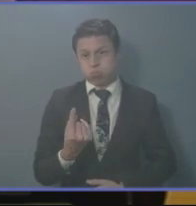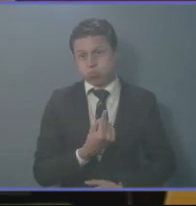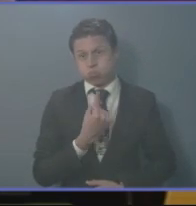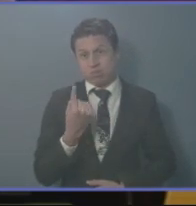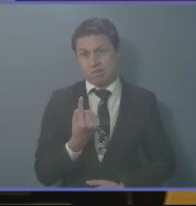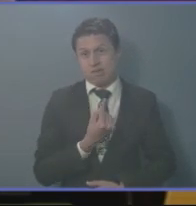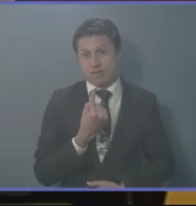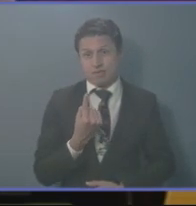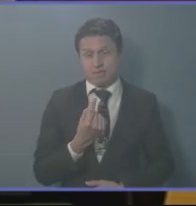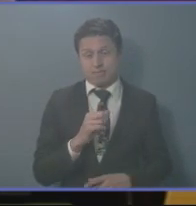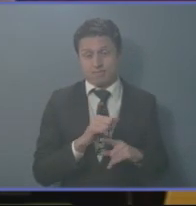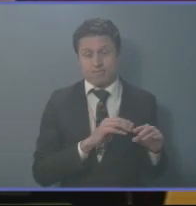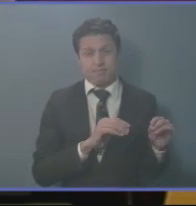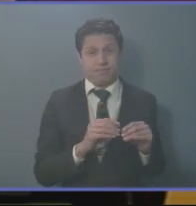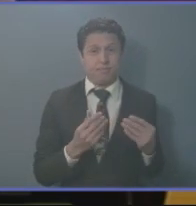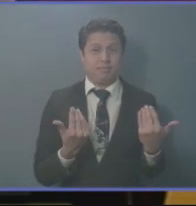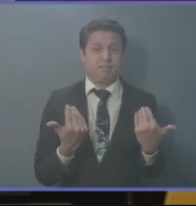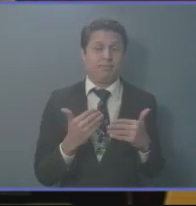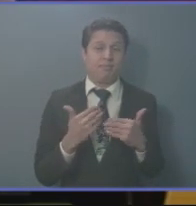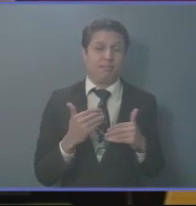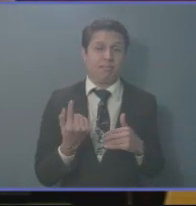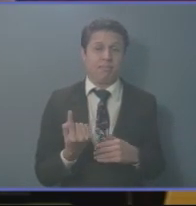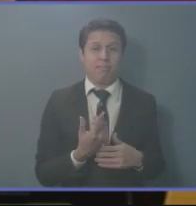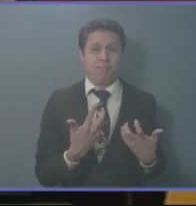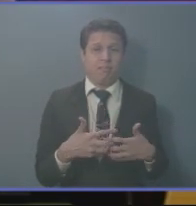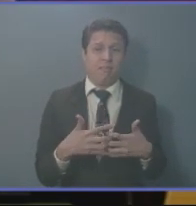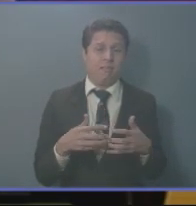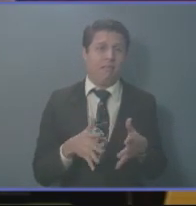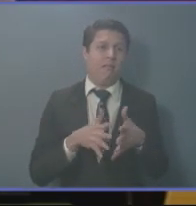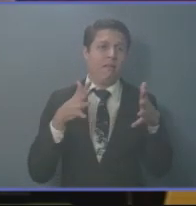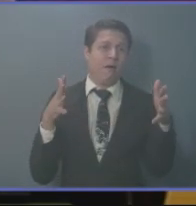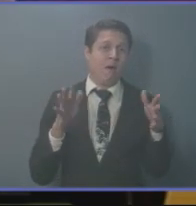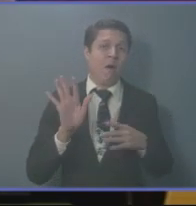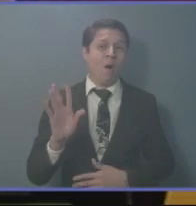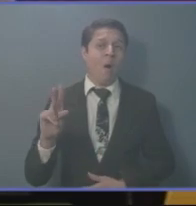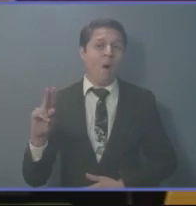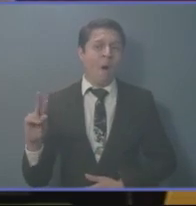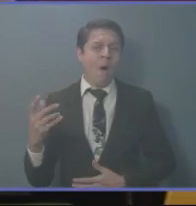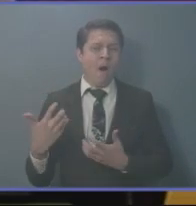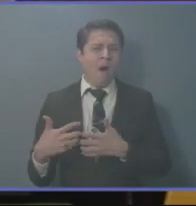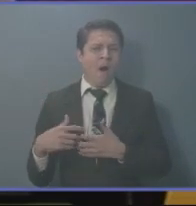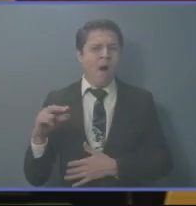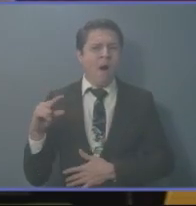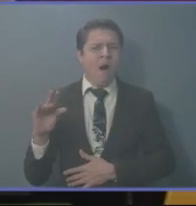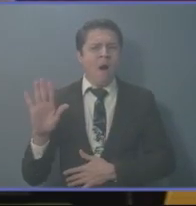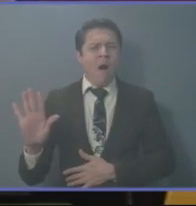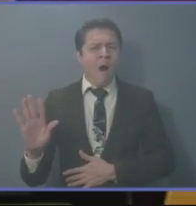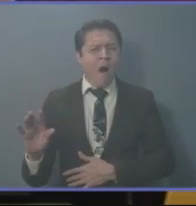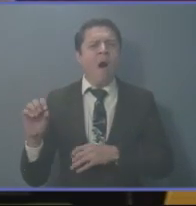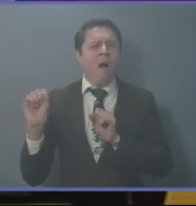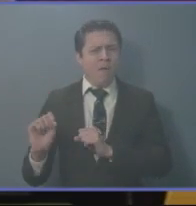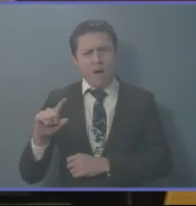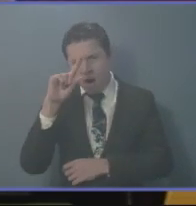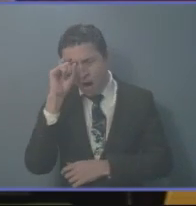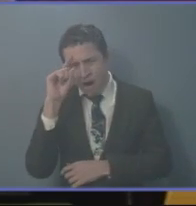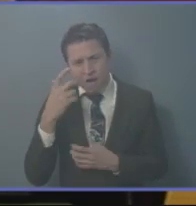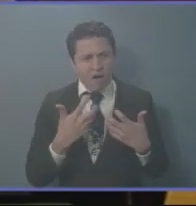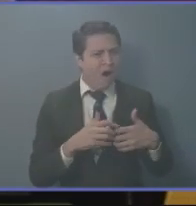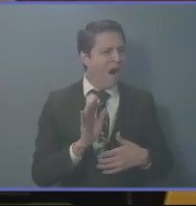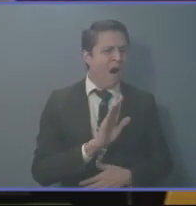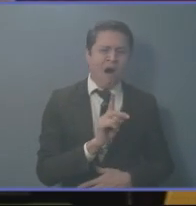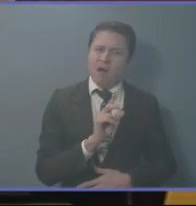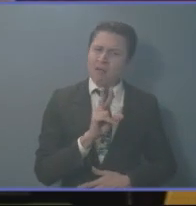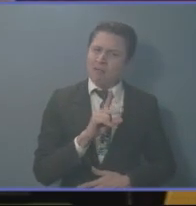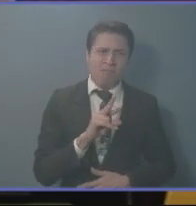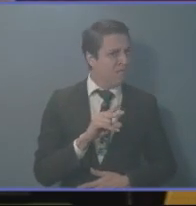Solamente no aplica el cierre para todas esas empresas amigas de este gobierno, de esas empresas que están en